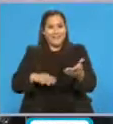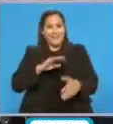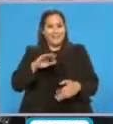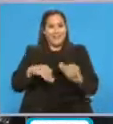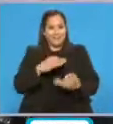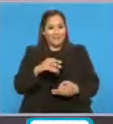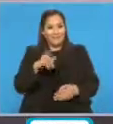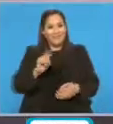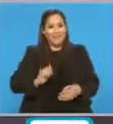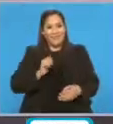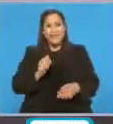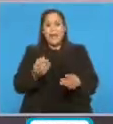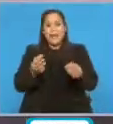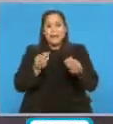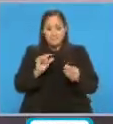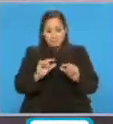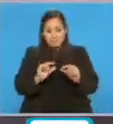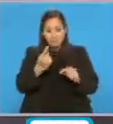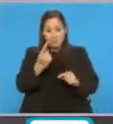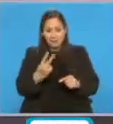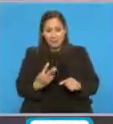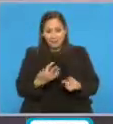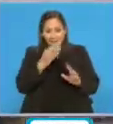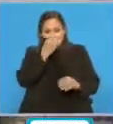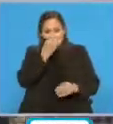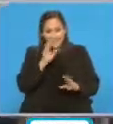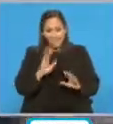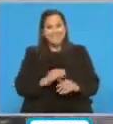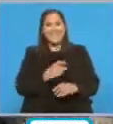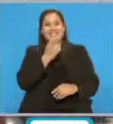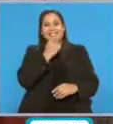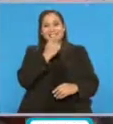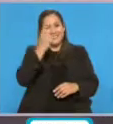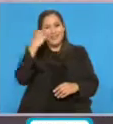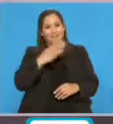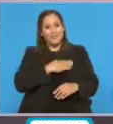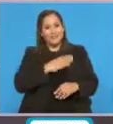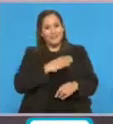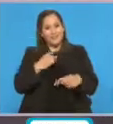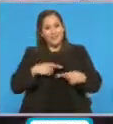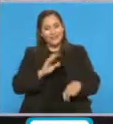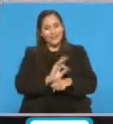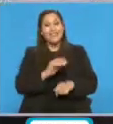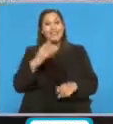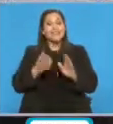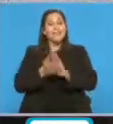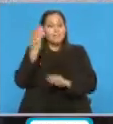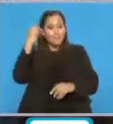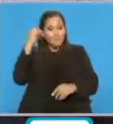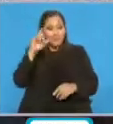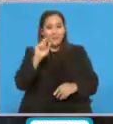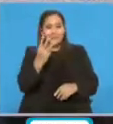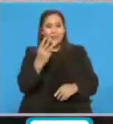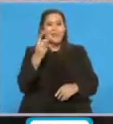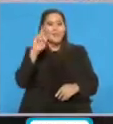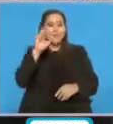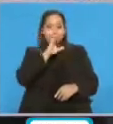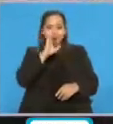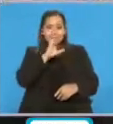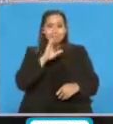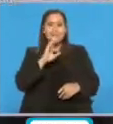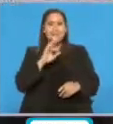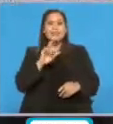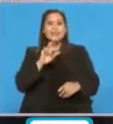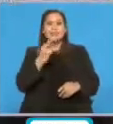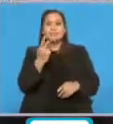¿verdad? Dale, gracias, ya digo. Qué buena onda, dice, hermano. Buenísima onda, ¿no? Dice, el 20 vamos para Oaxaca, ajá, el 23 a Aguascalientes,